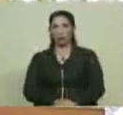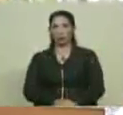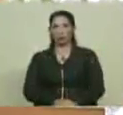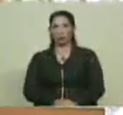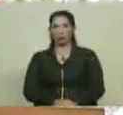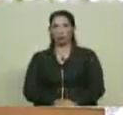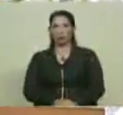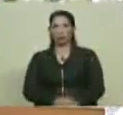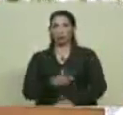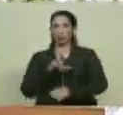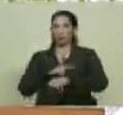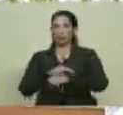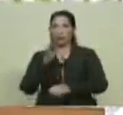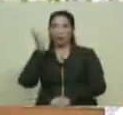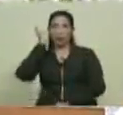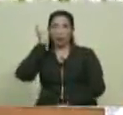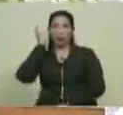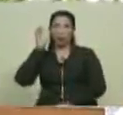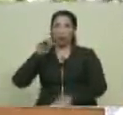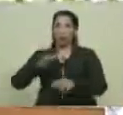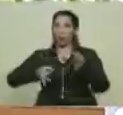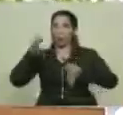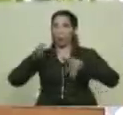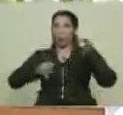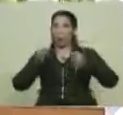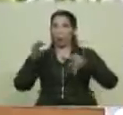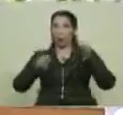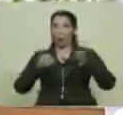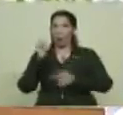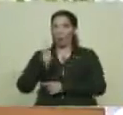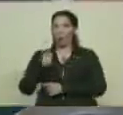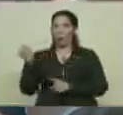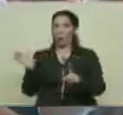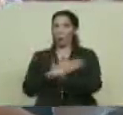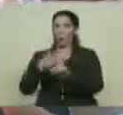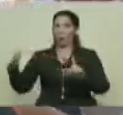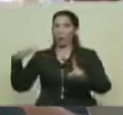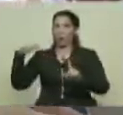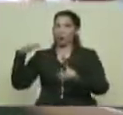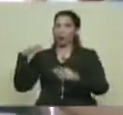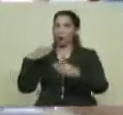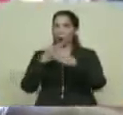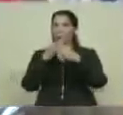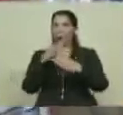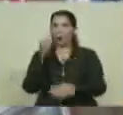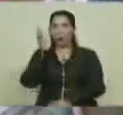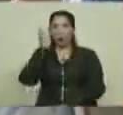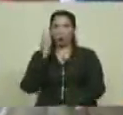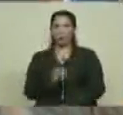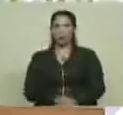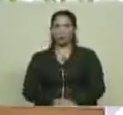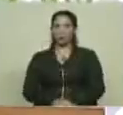Ciudadana doctora Carolina García, juez superior de la Corte de Apelaciones de la Violencia contra la Mujer.